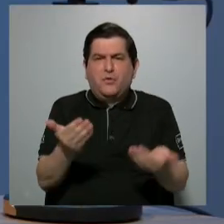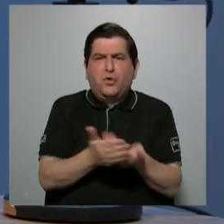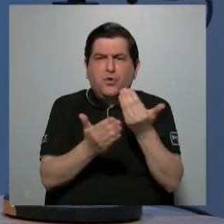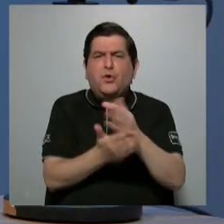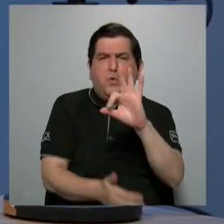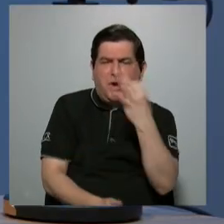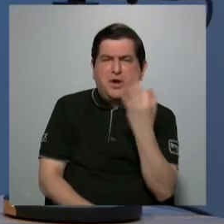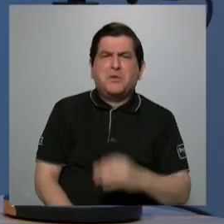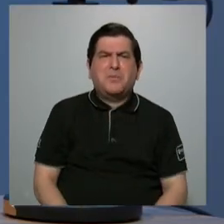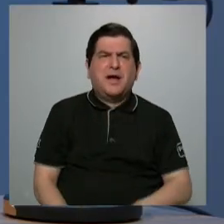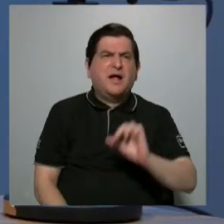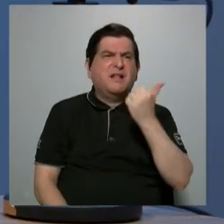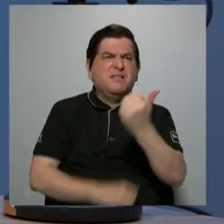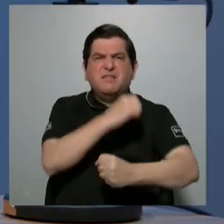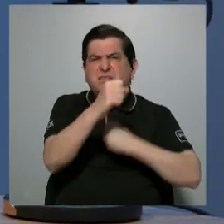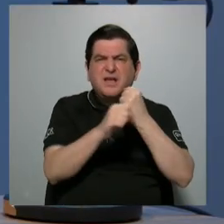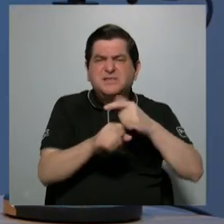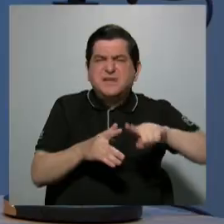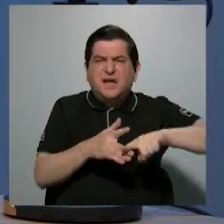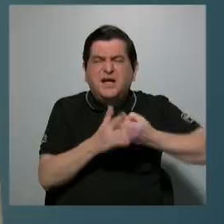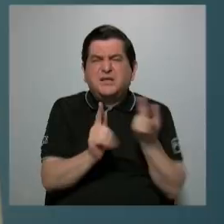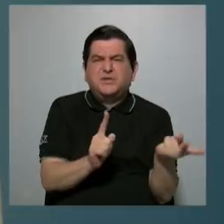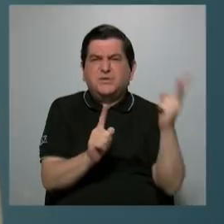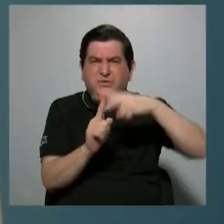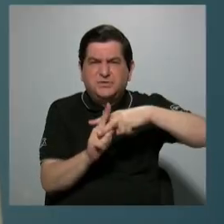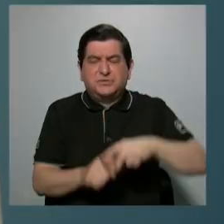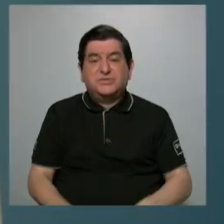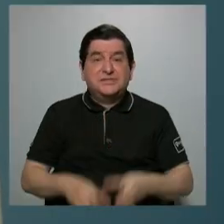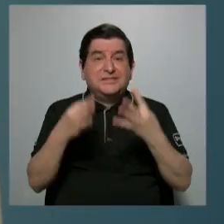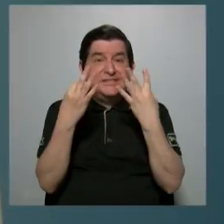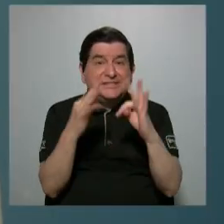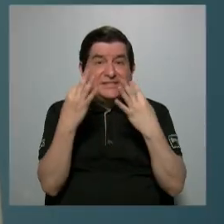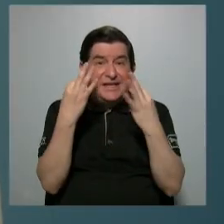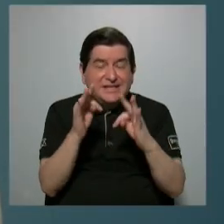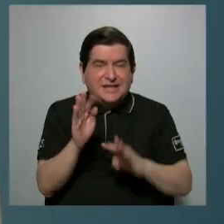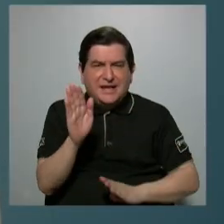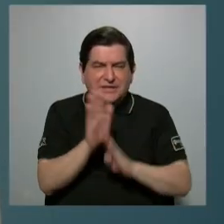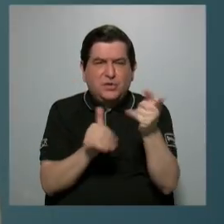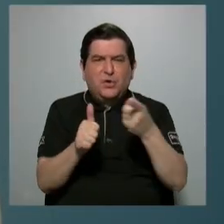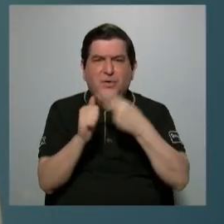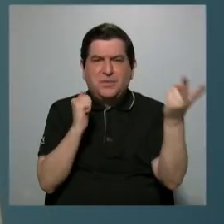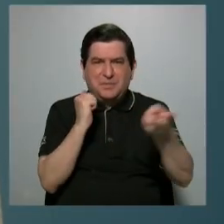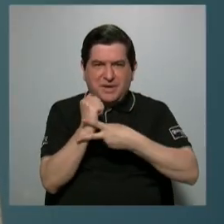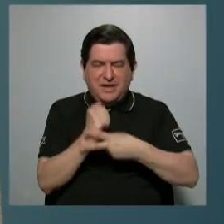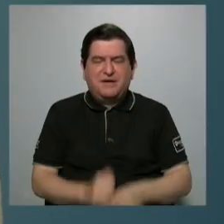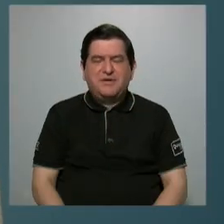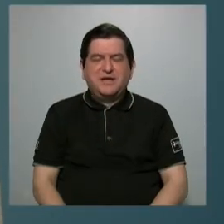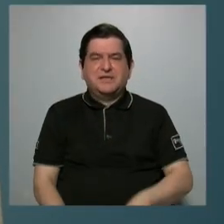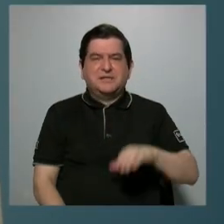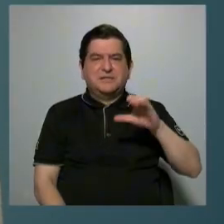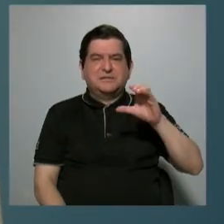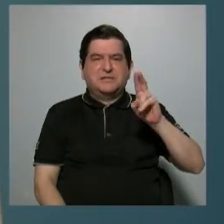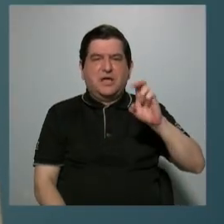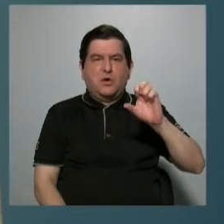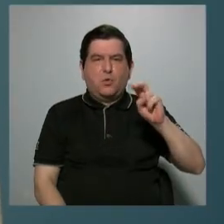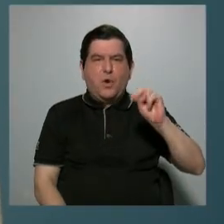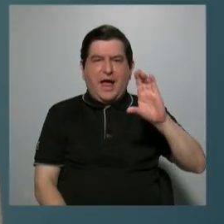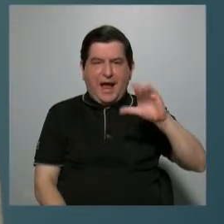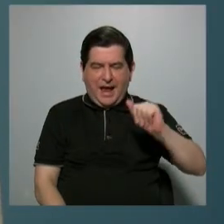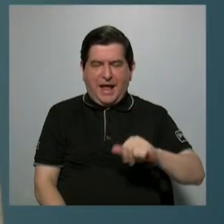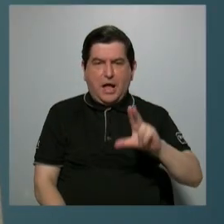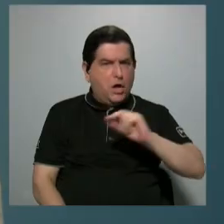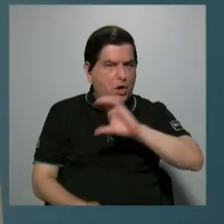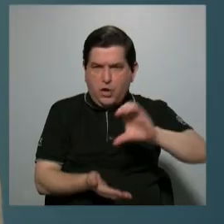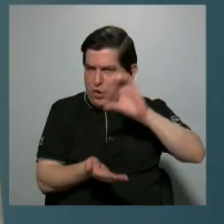una década tal vez que ha empezado a implementarse. Hubo un intento de desarrollarla por primera vez en la ciudad de Cuenca, no en la capital.